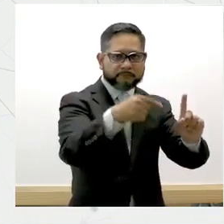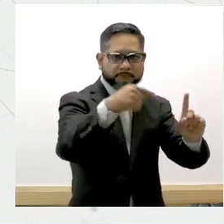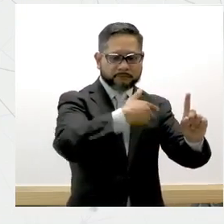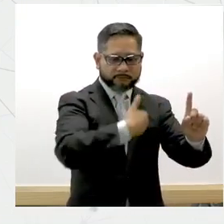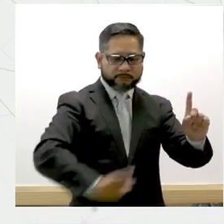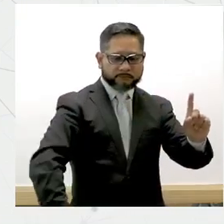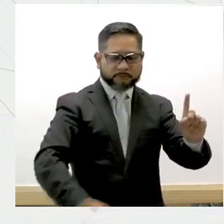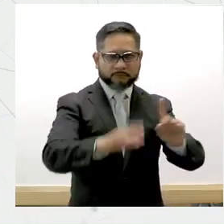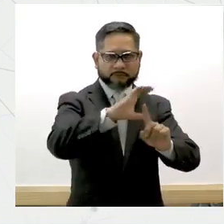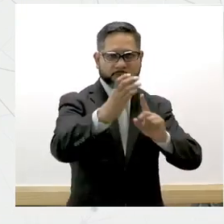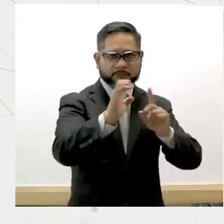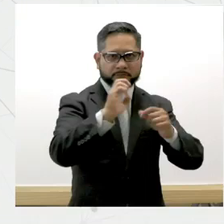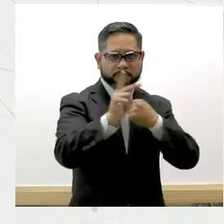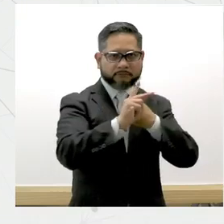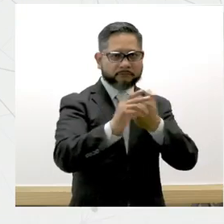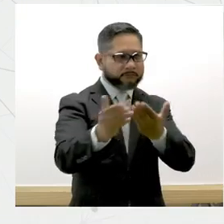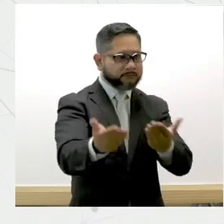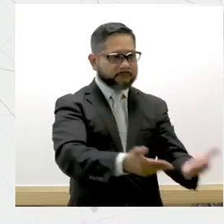Comisión Europea,